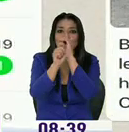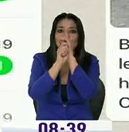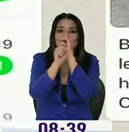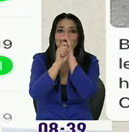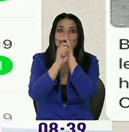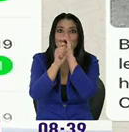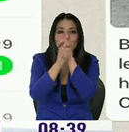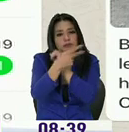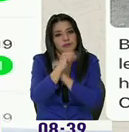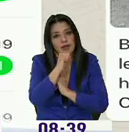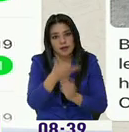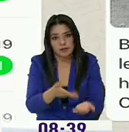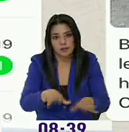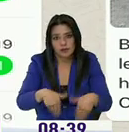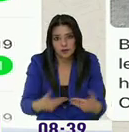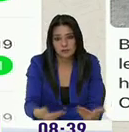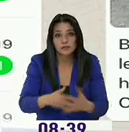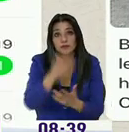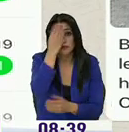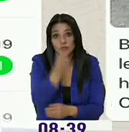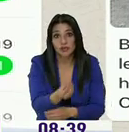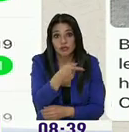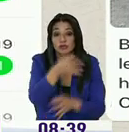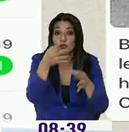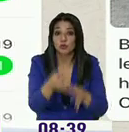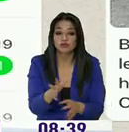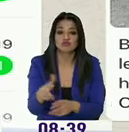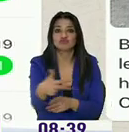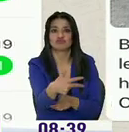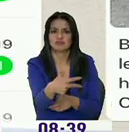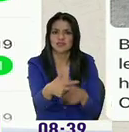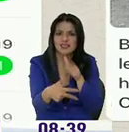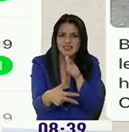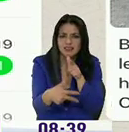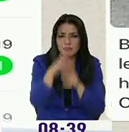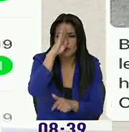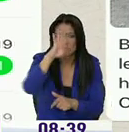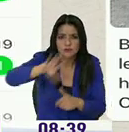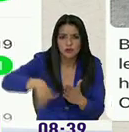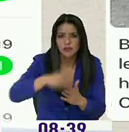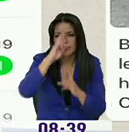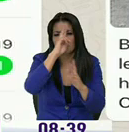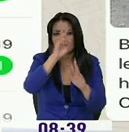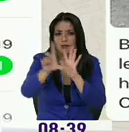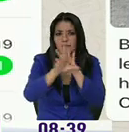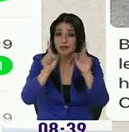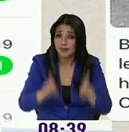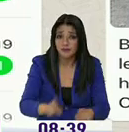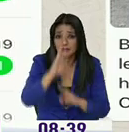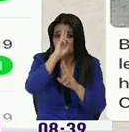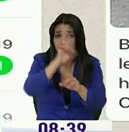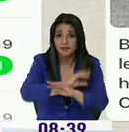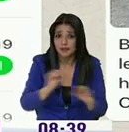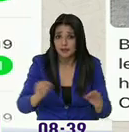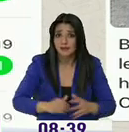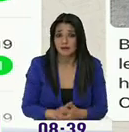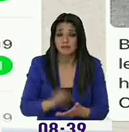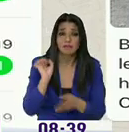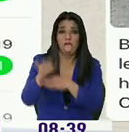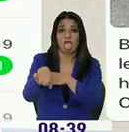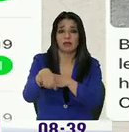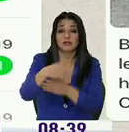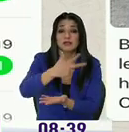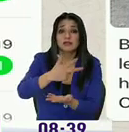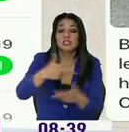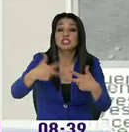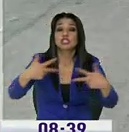No podía faltar. Buenos días, aquí casual, cortando paso. Las leyes para todos, ya no respetan nada de ellos. Si lo hacen, lo que les da la gana. Esto es Chillo